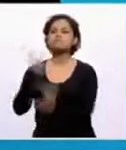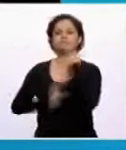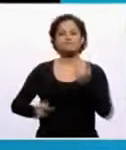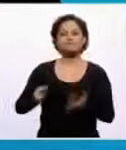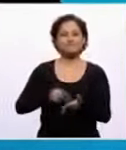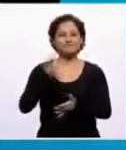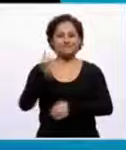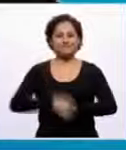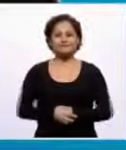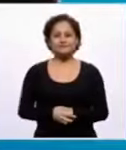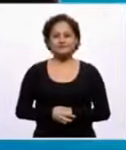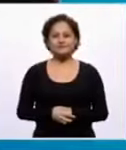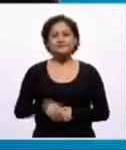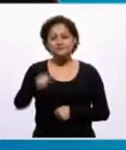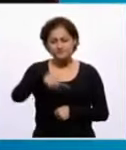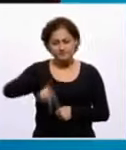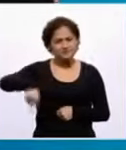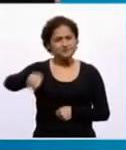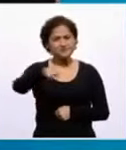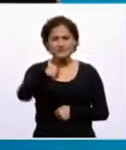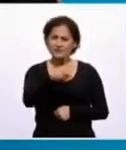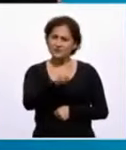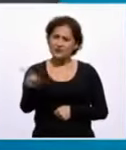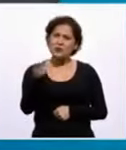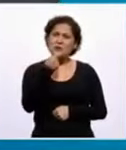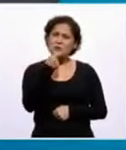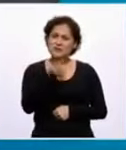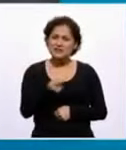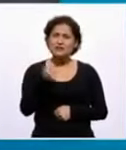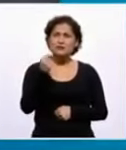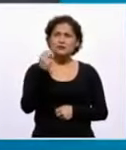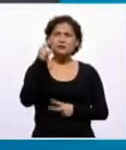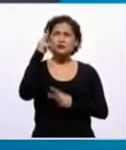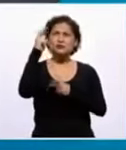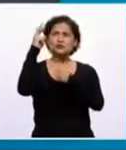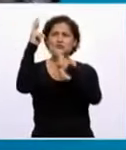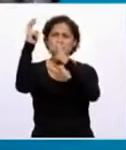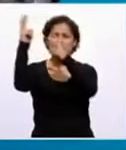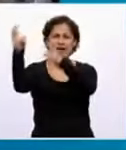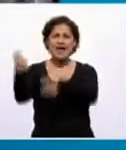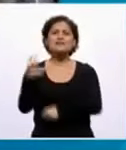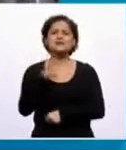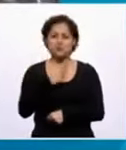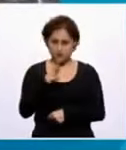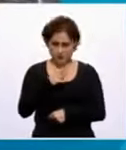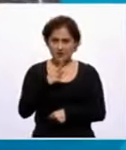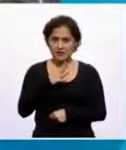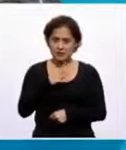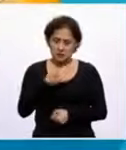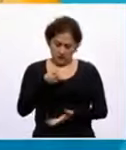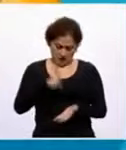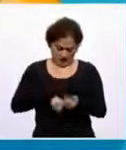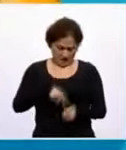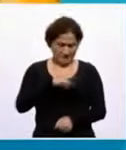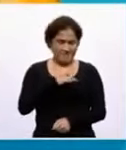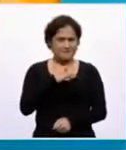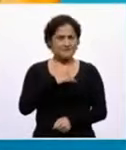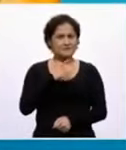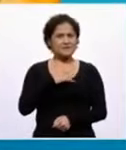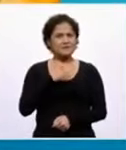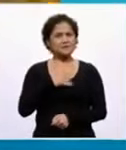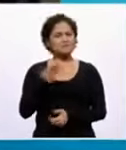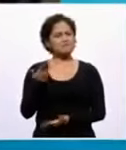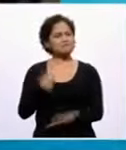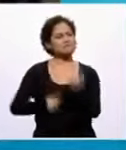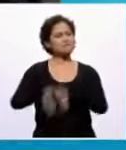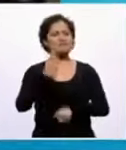también tienen sueños y muchas más oportunidades para revolucionar y sacudir el espíritu de esta nación de migrantes que a